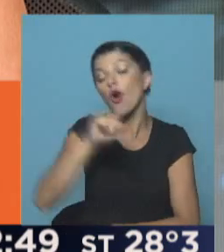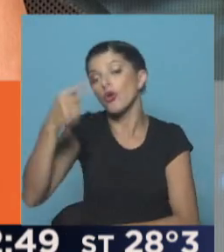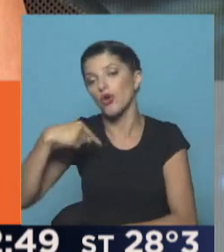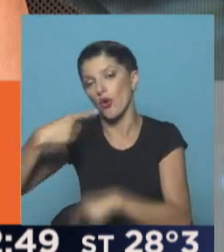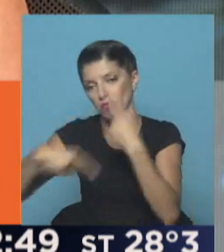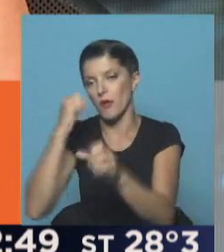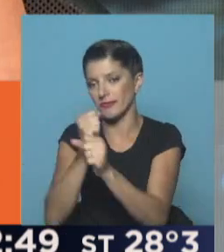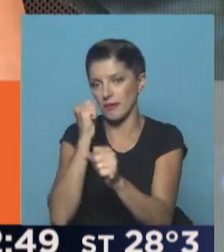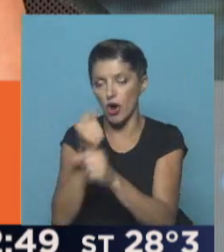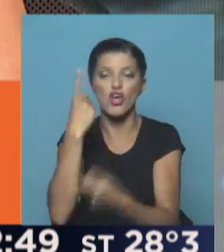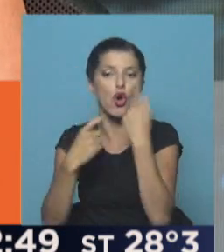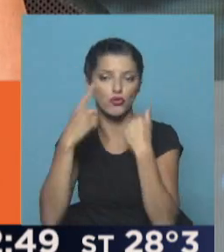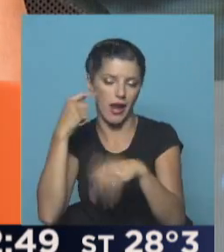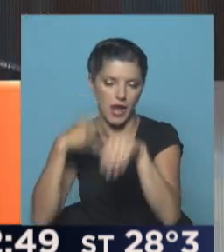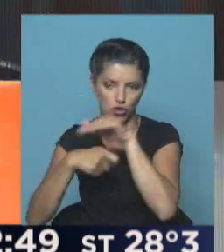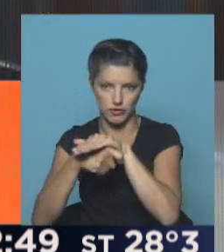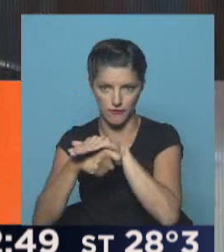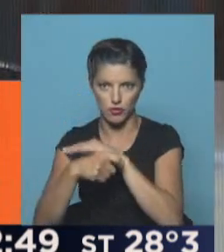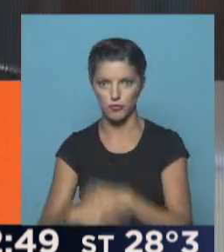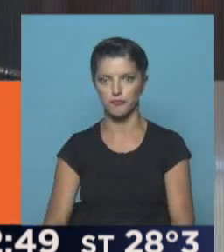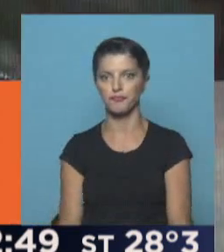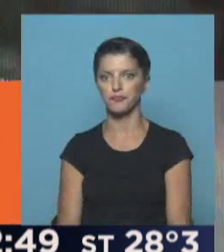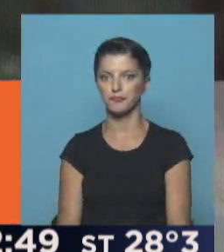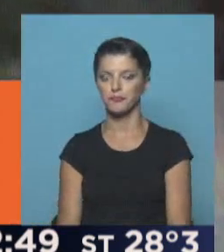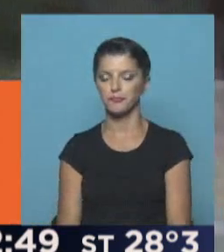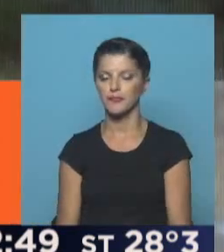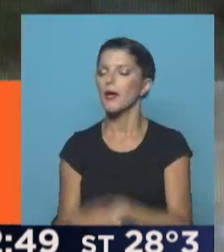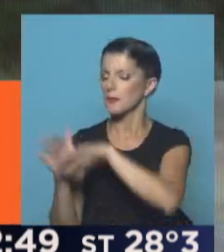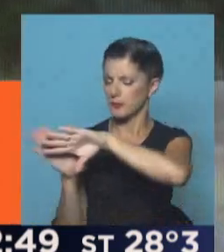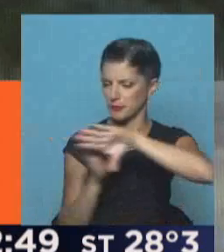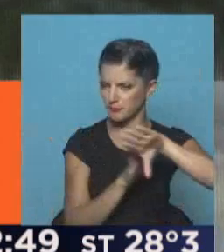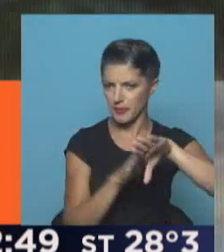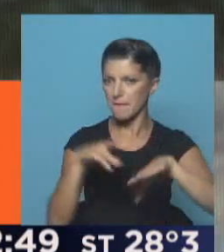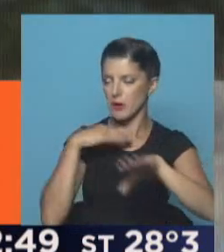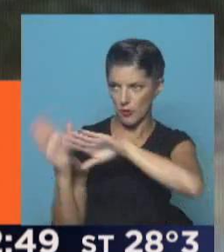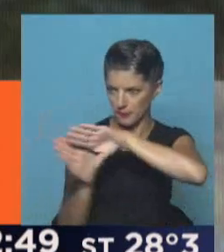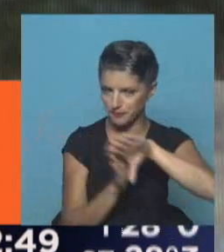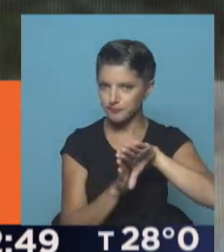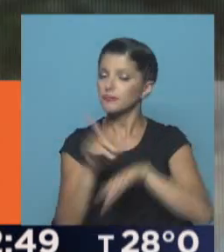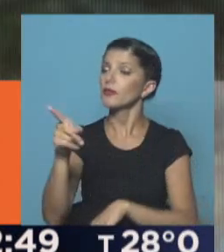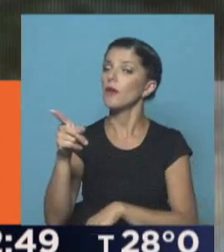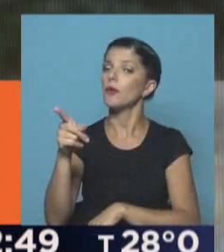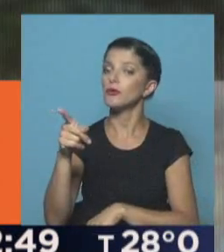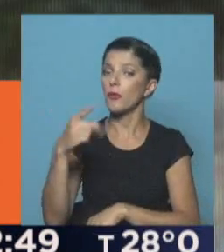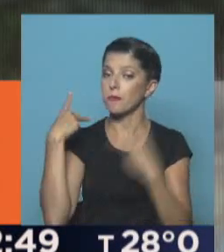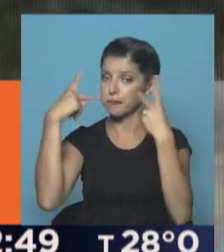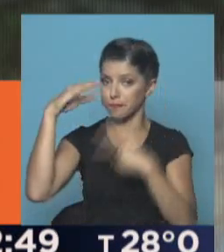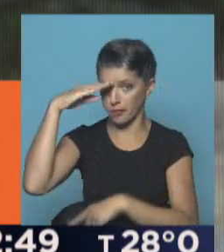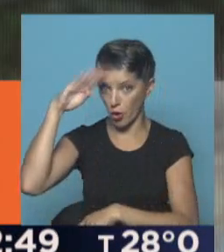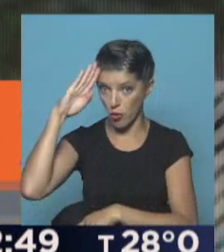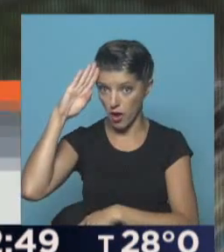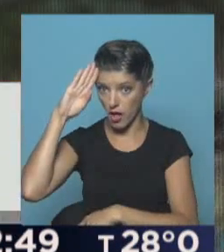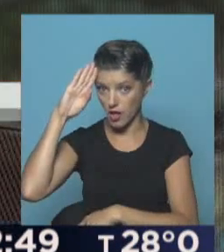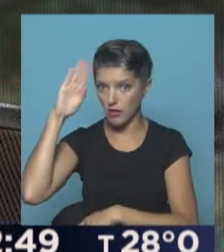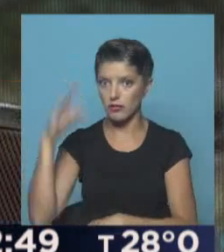a seguir controlando el negocio narco. Te corro un poquito de México, Ceci, porque estuviste en Cuba durante este mes